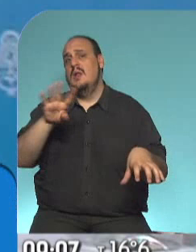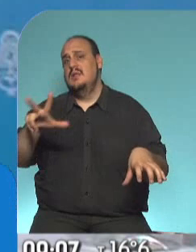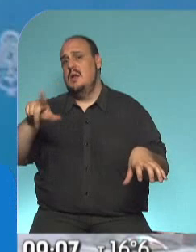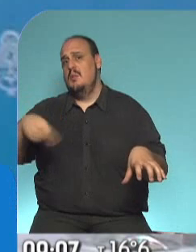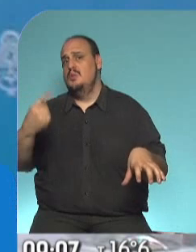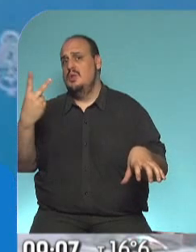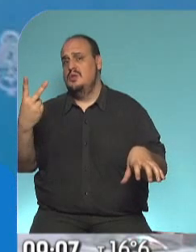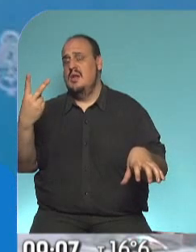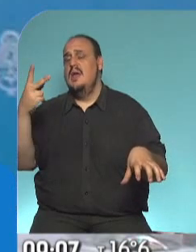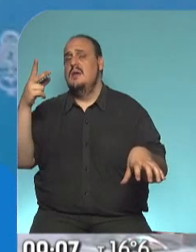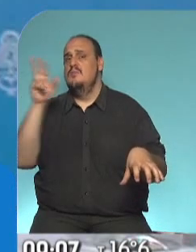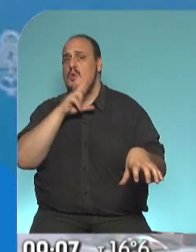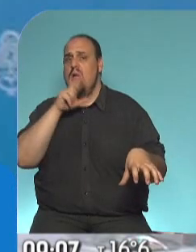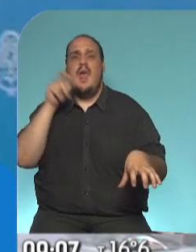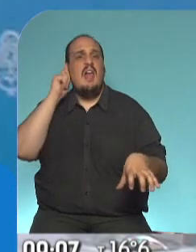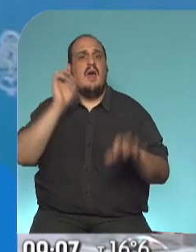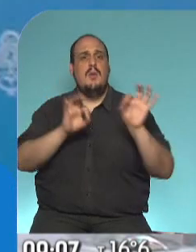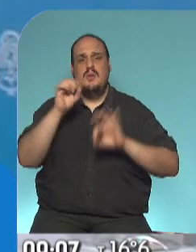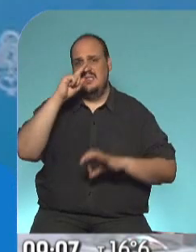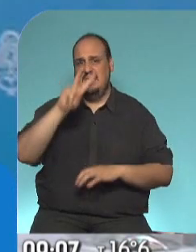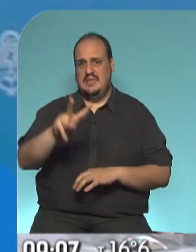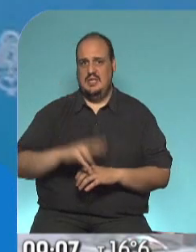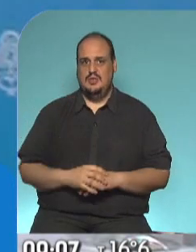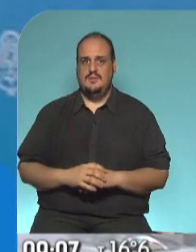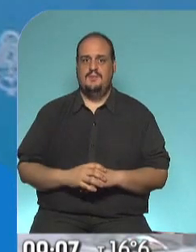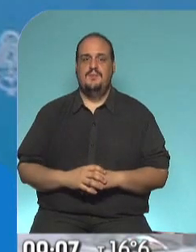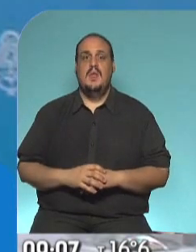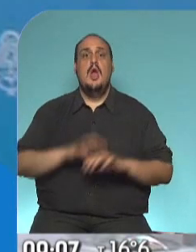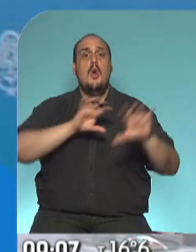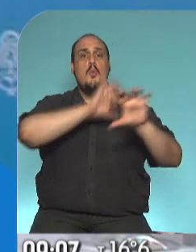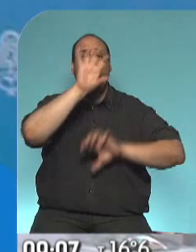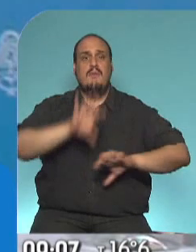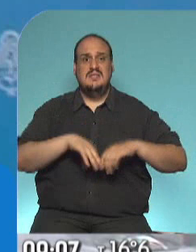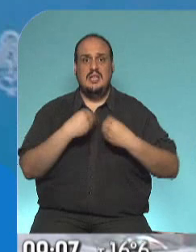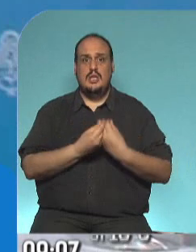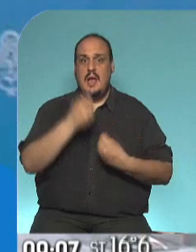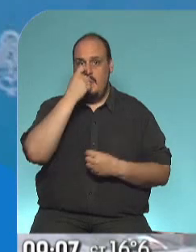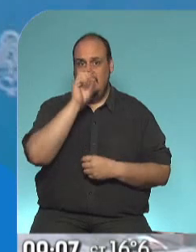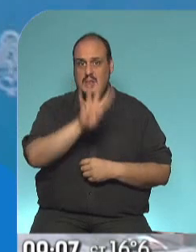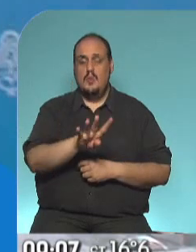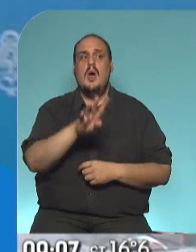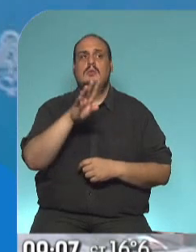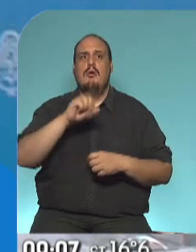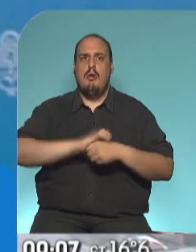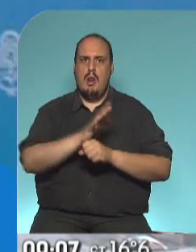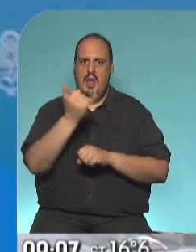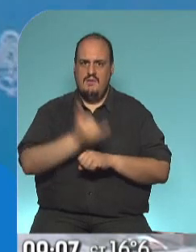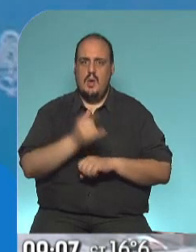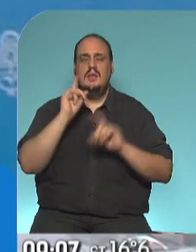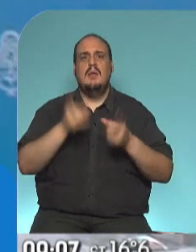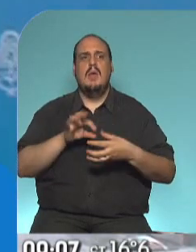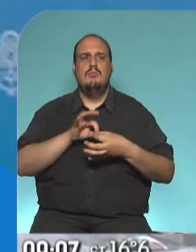una mediana de 72 años las 24 provincias han notificado casos y en relación con las personas